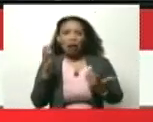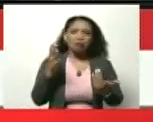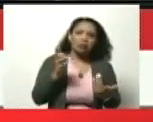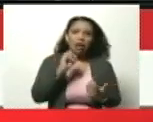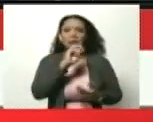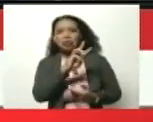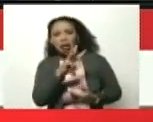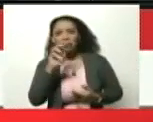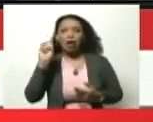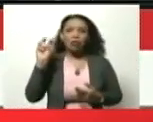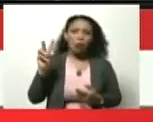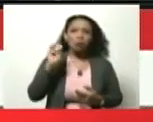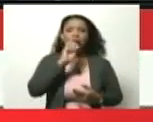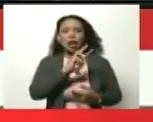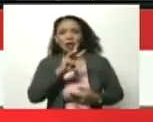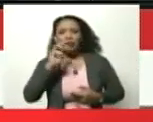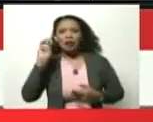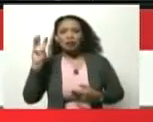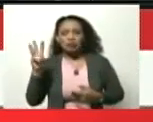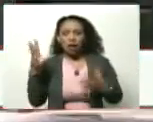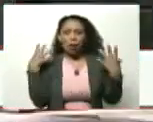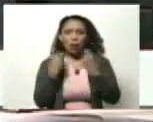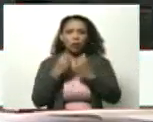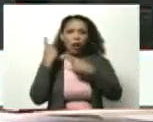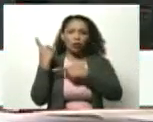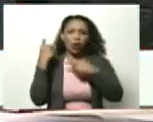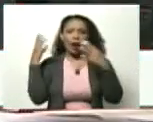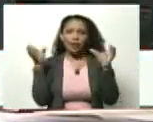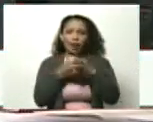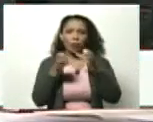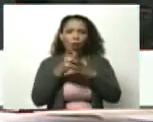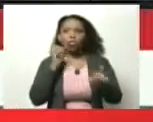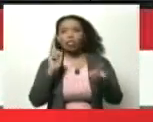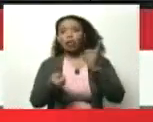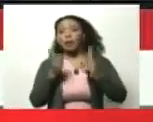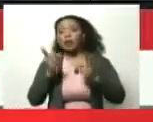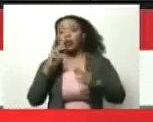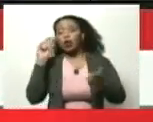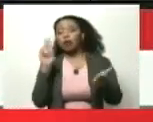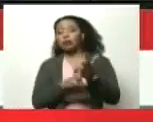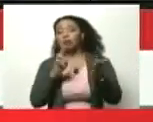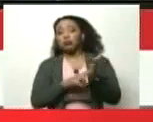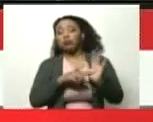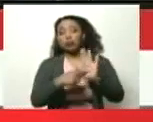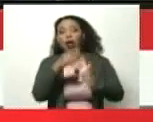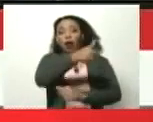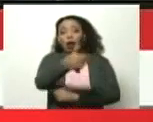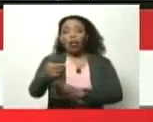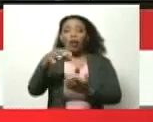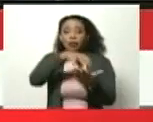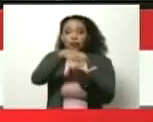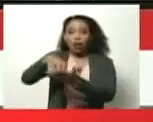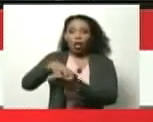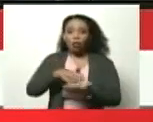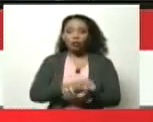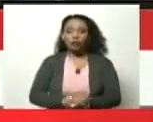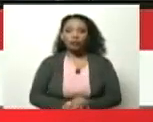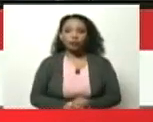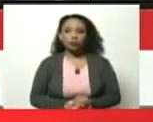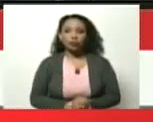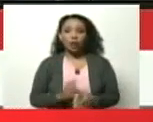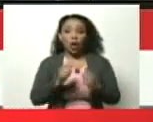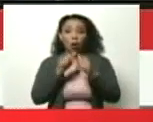30, 32, 33 compañeros en estos equipos, dependiendo de la realidad de cada estado, pues. Con